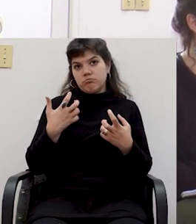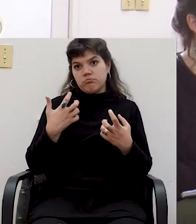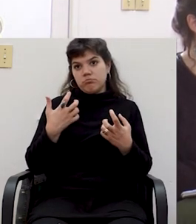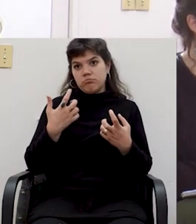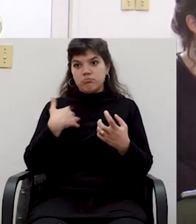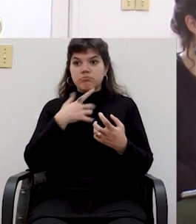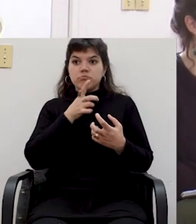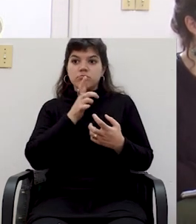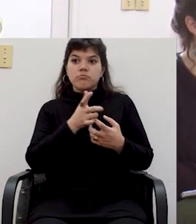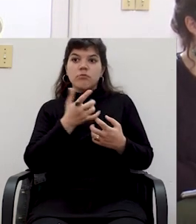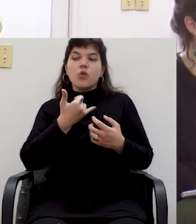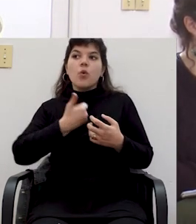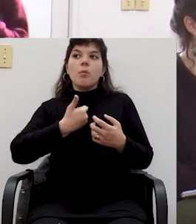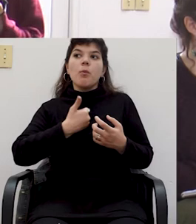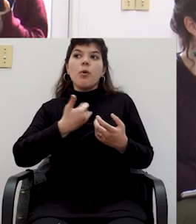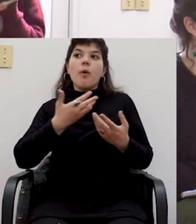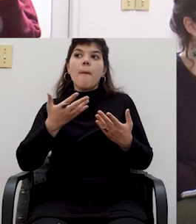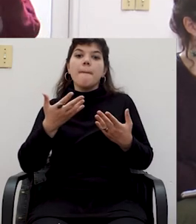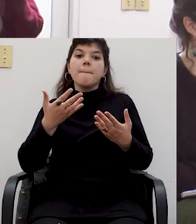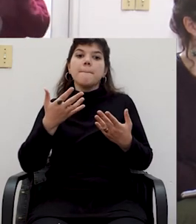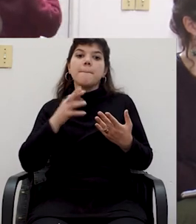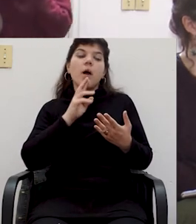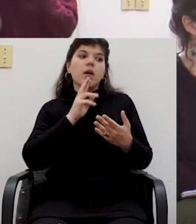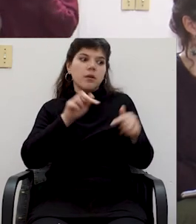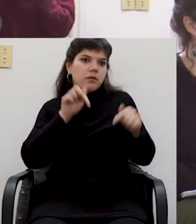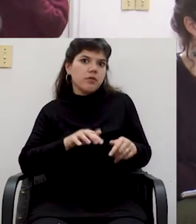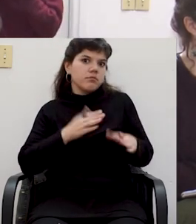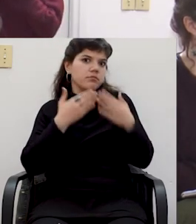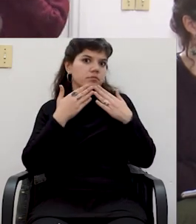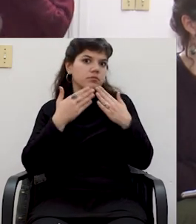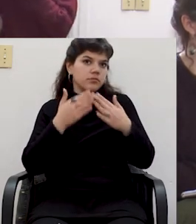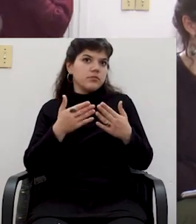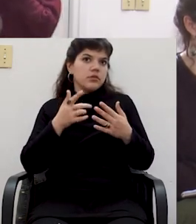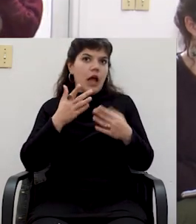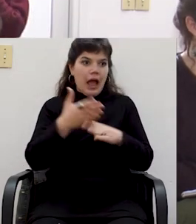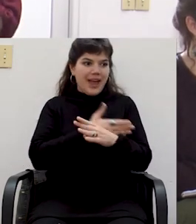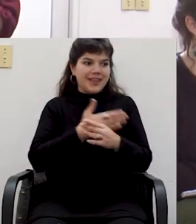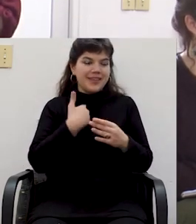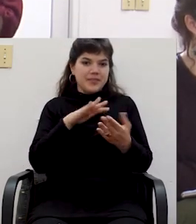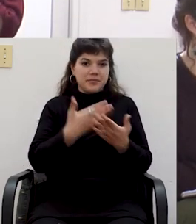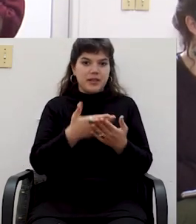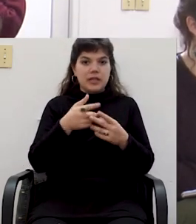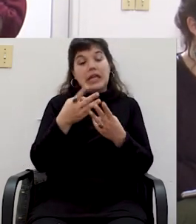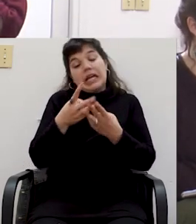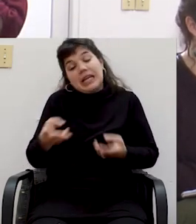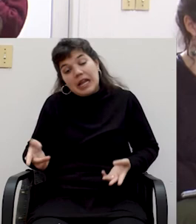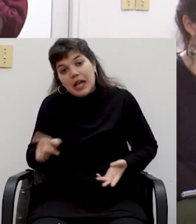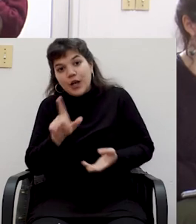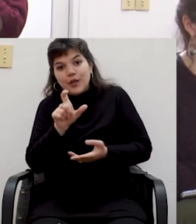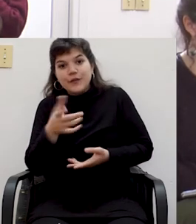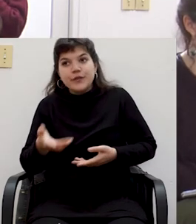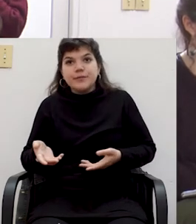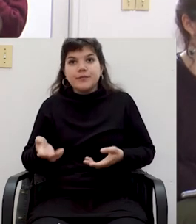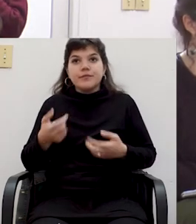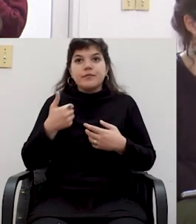me planteaba cómo responder estas preguntas que ustedes planteaban, ¿no? Que son muy generales, que